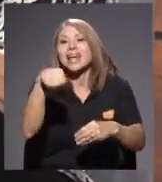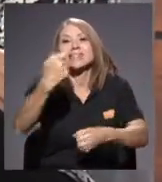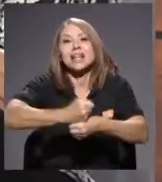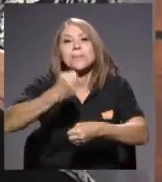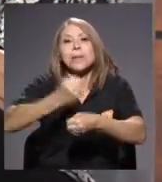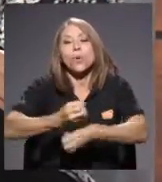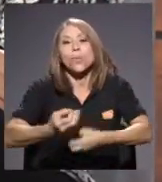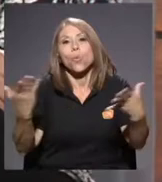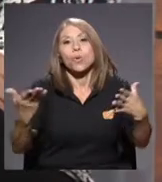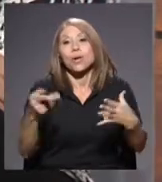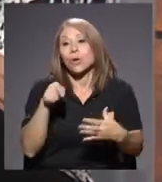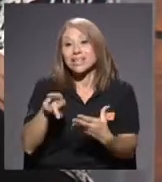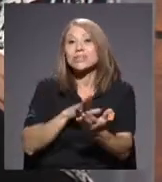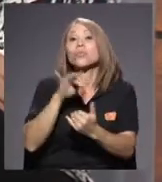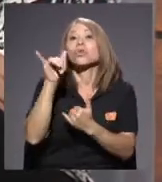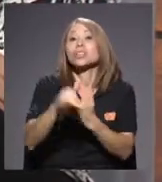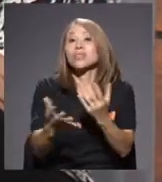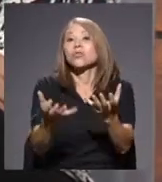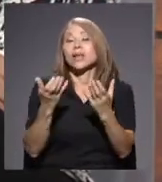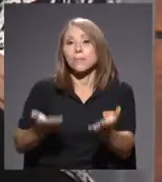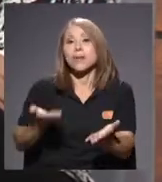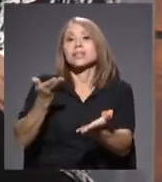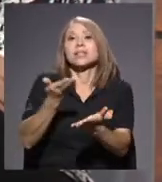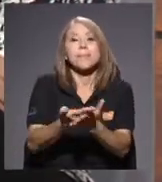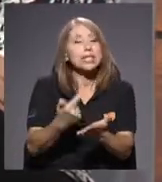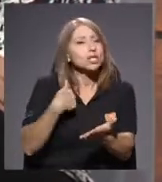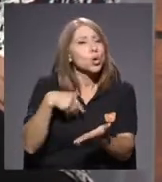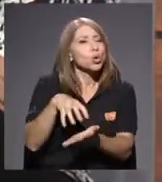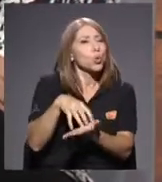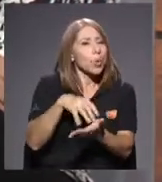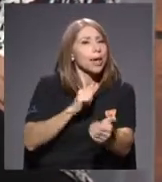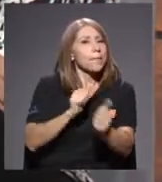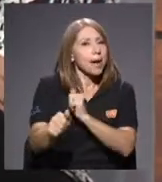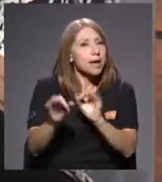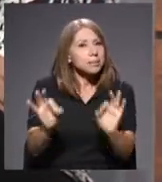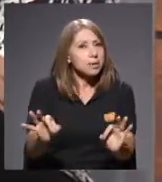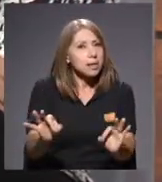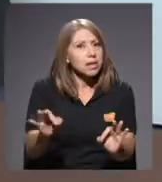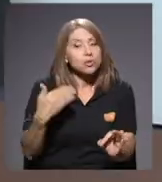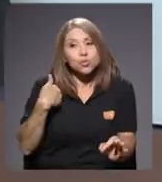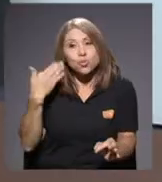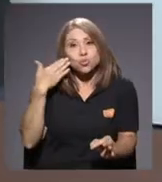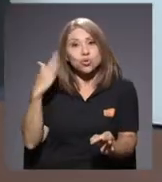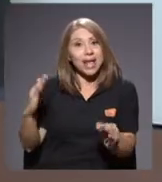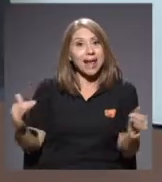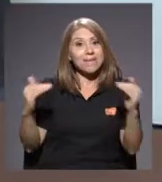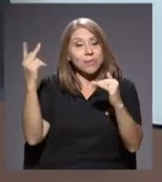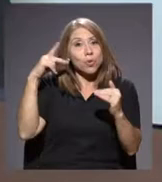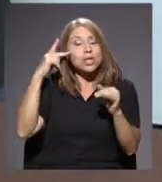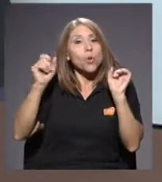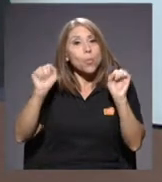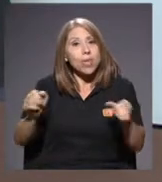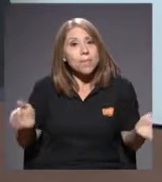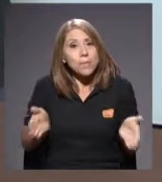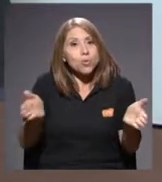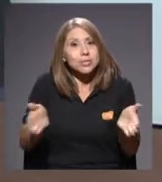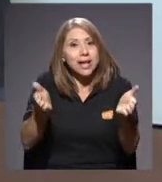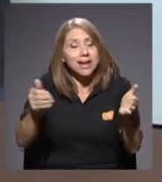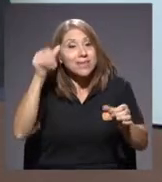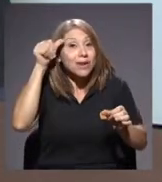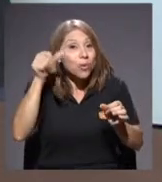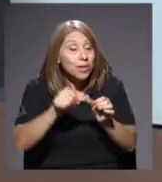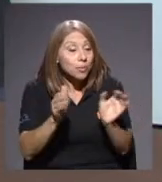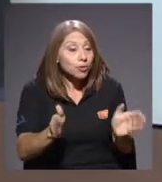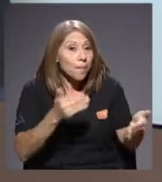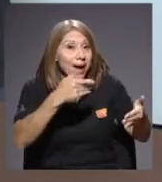quiere llevar. Yo tengo mis dudas que pueda pasar, tengo mis dudas que políticamente se pueda impulsar. Acordémonos que el paquete fiscal tiene una parte